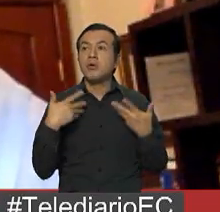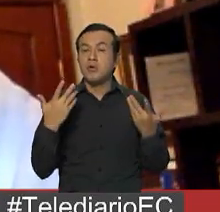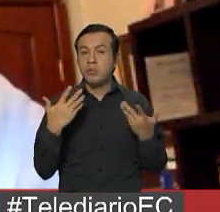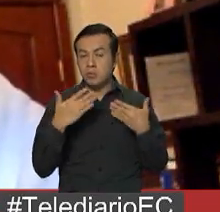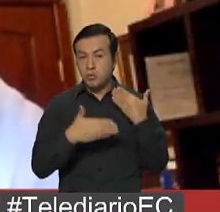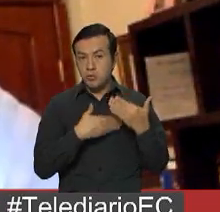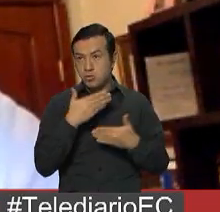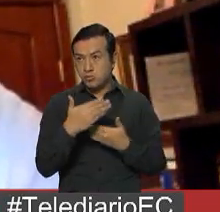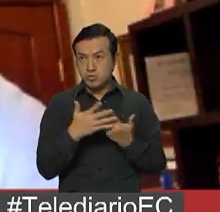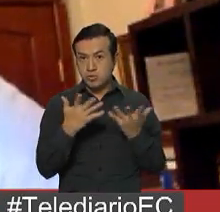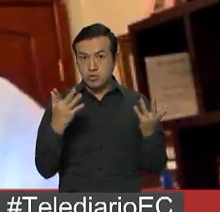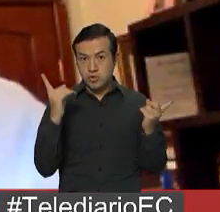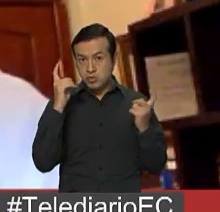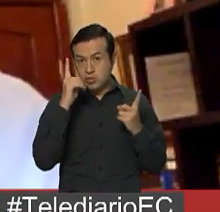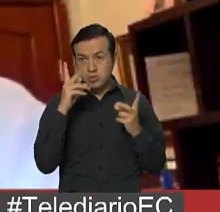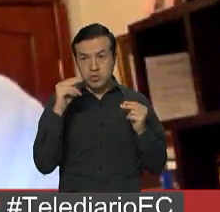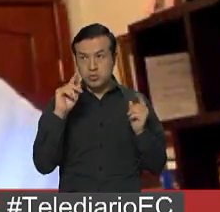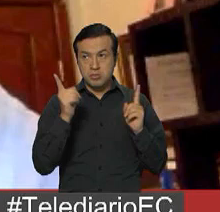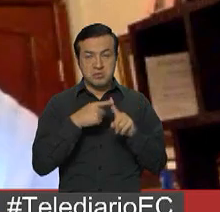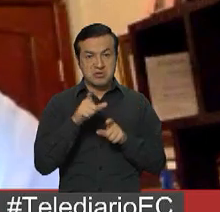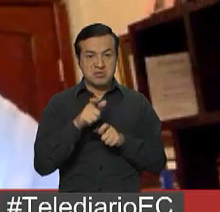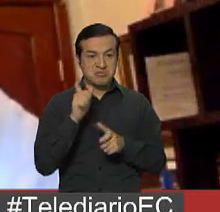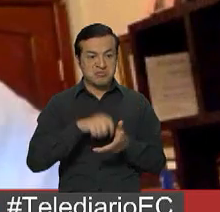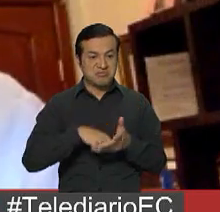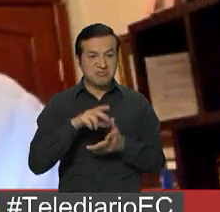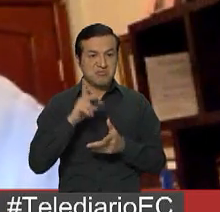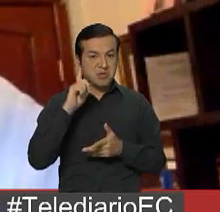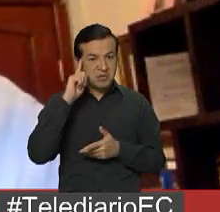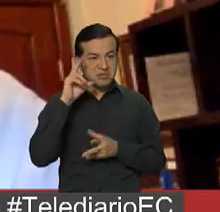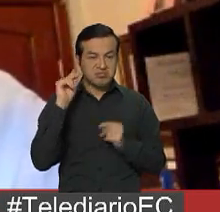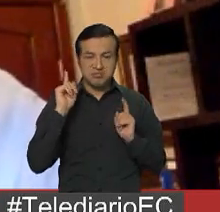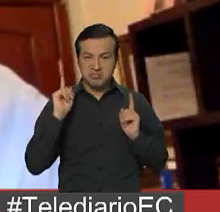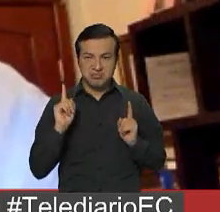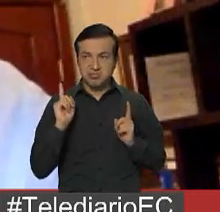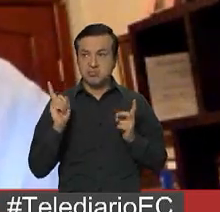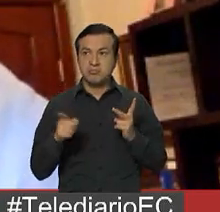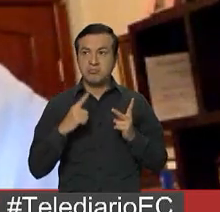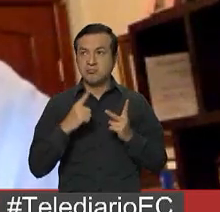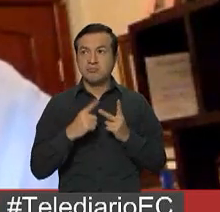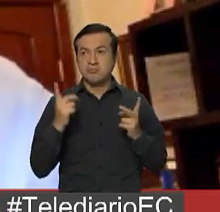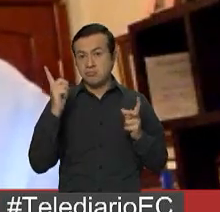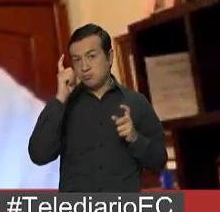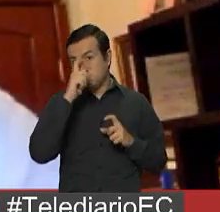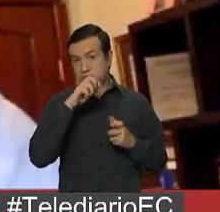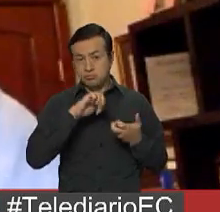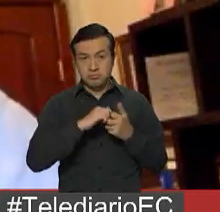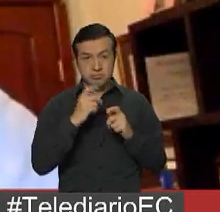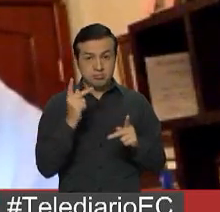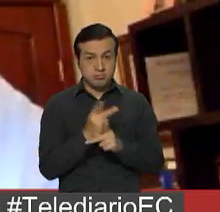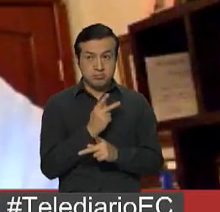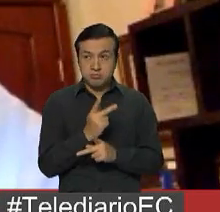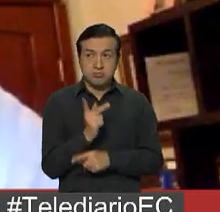existe un proceso tan complejo que primero la gente no quiera contratar con el estado y que segundo resulte tan complejo tan difícil que no podamos atender las